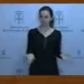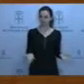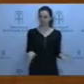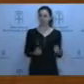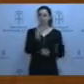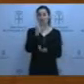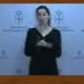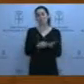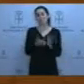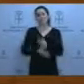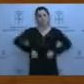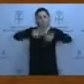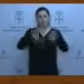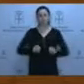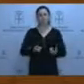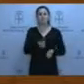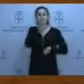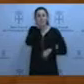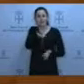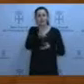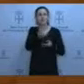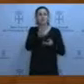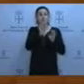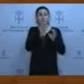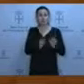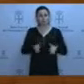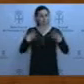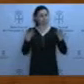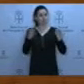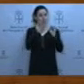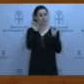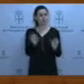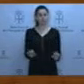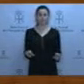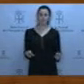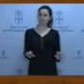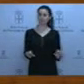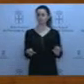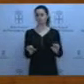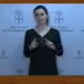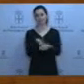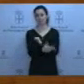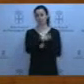a veces es tan contundente que se nos aparece de una manera inevitable.